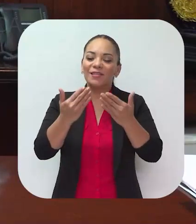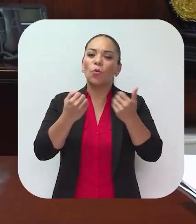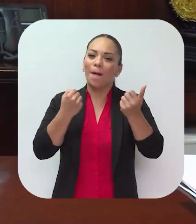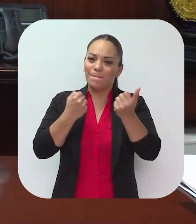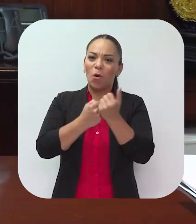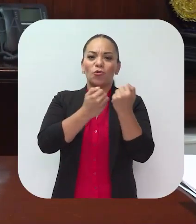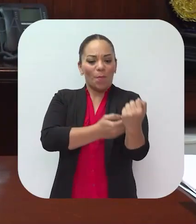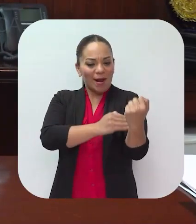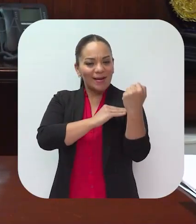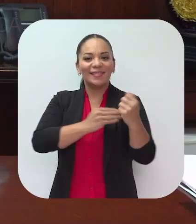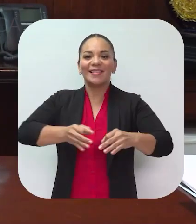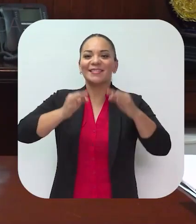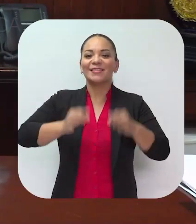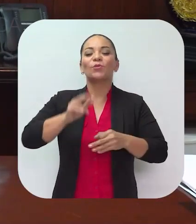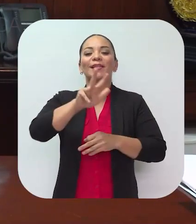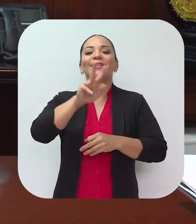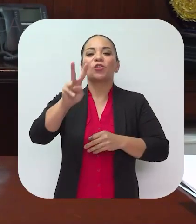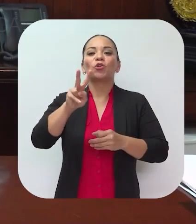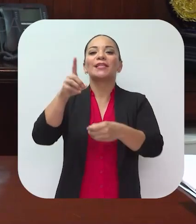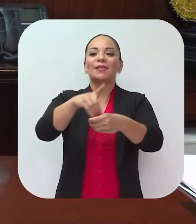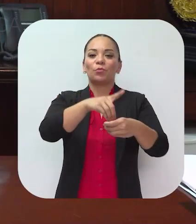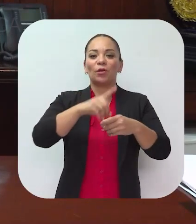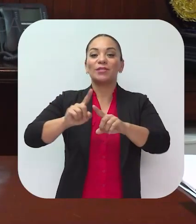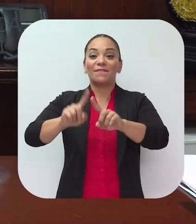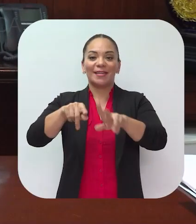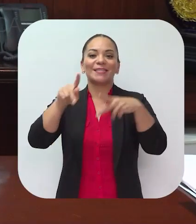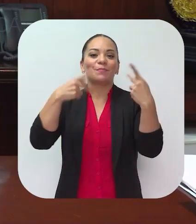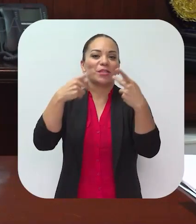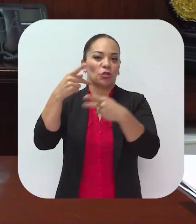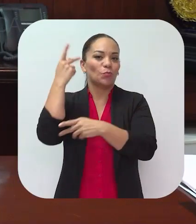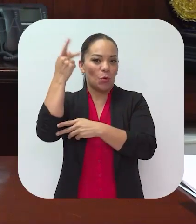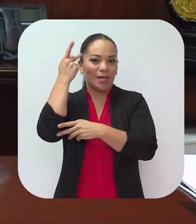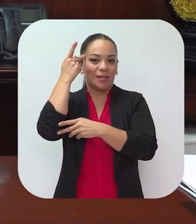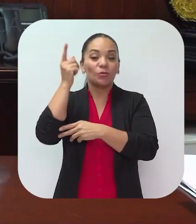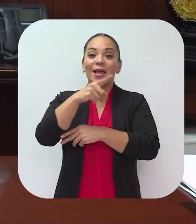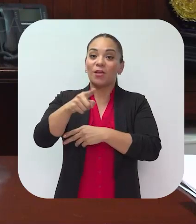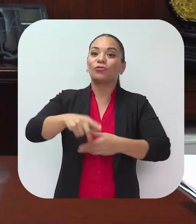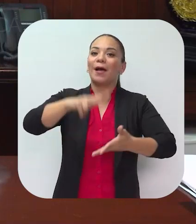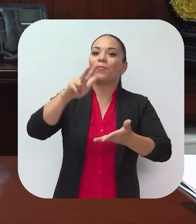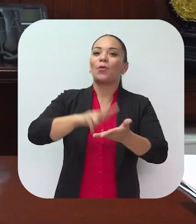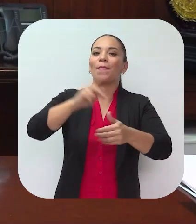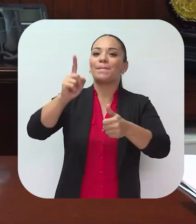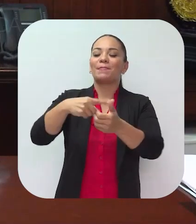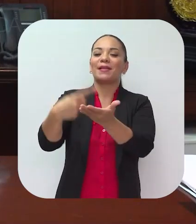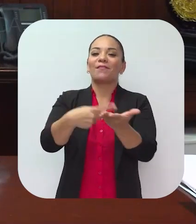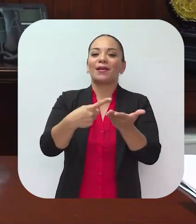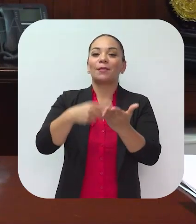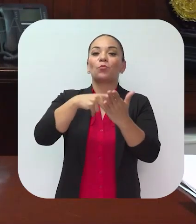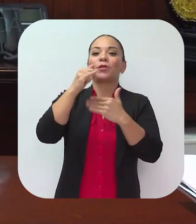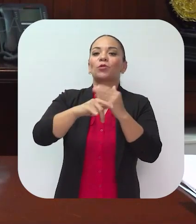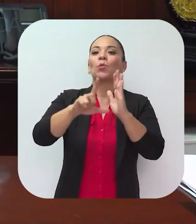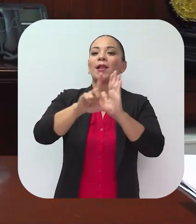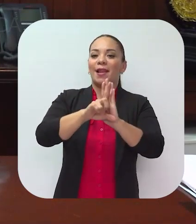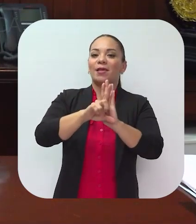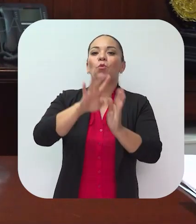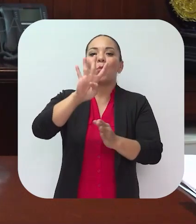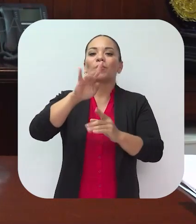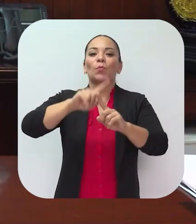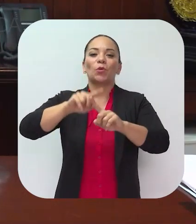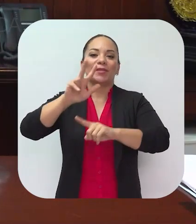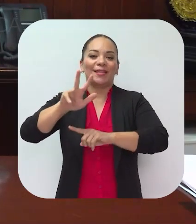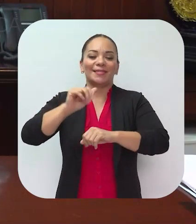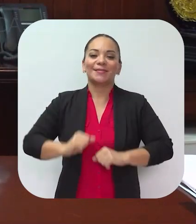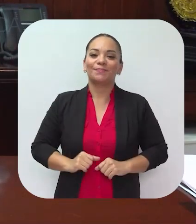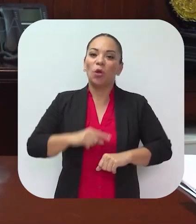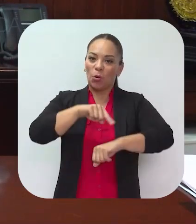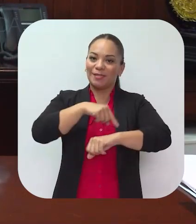Agradezco el apoyo valiente y decidido de 32 diputados de diversas fracciones que aprobaron en primer debate el proyecto de ley de jornadas